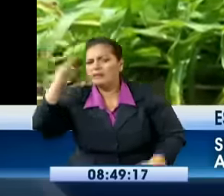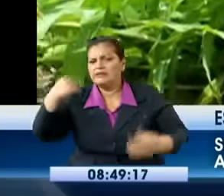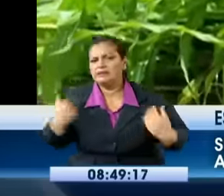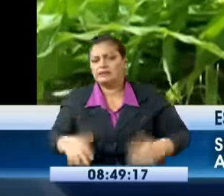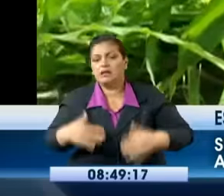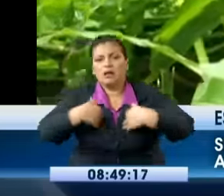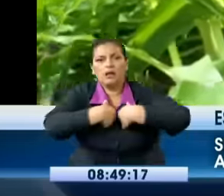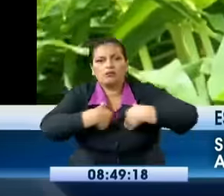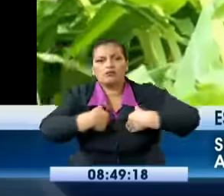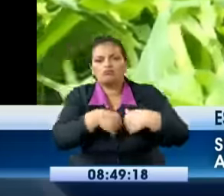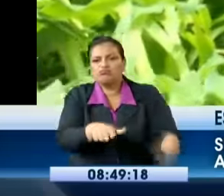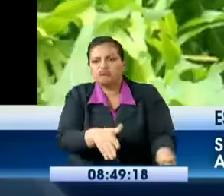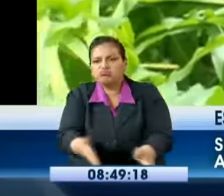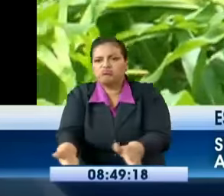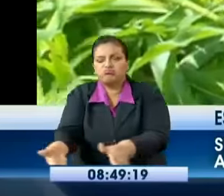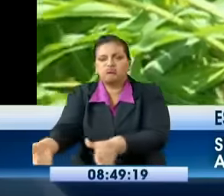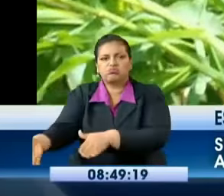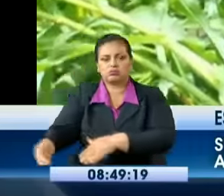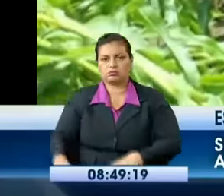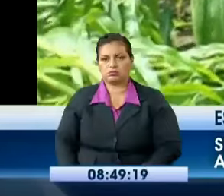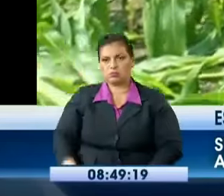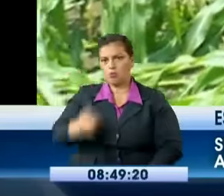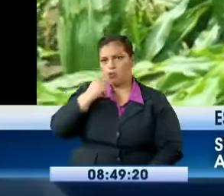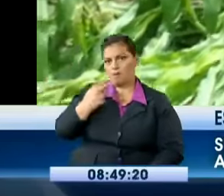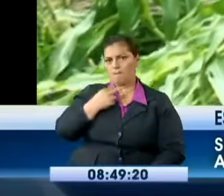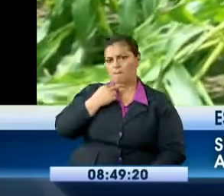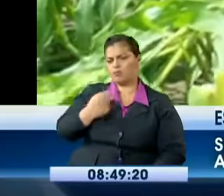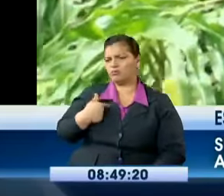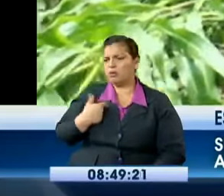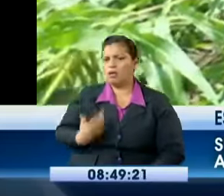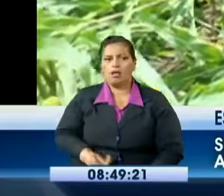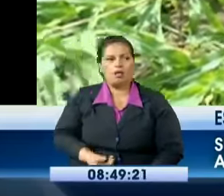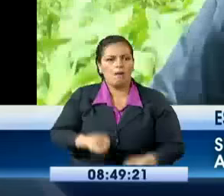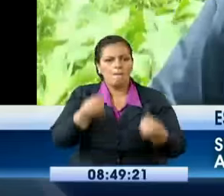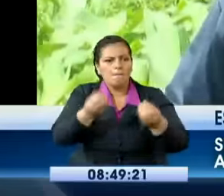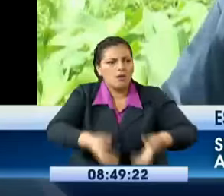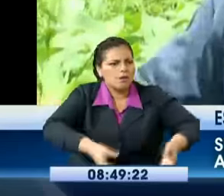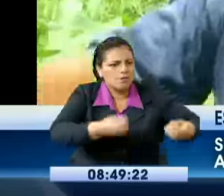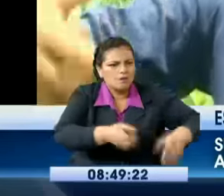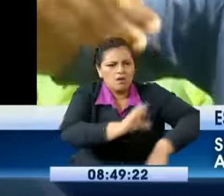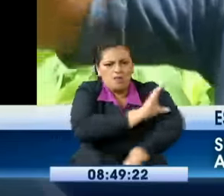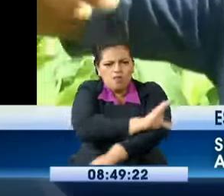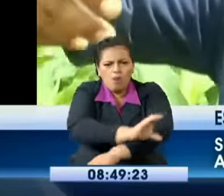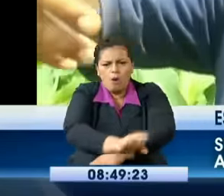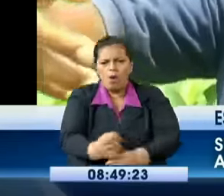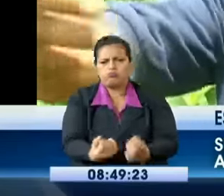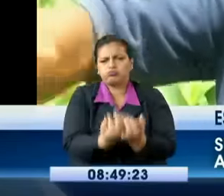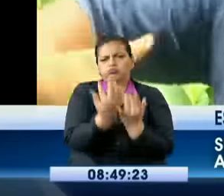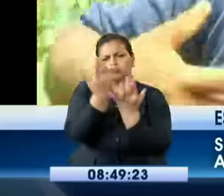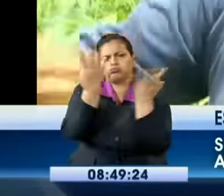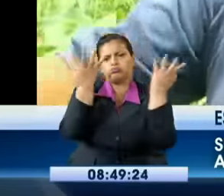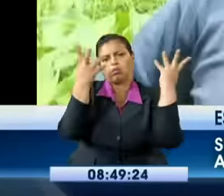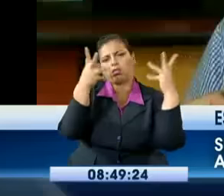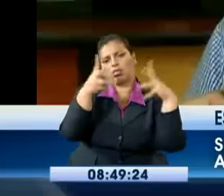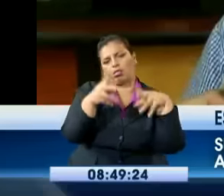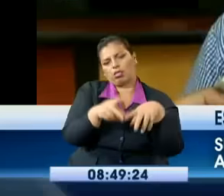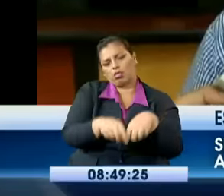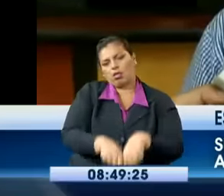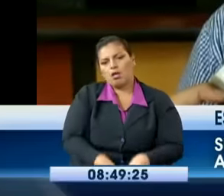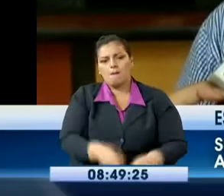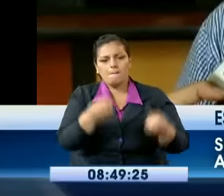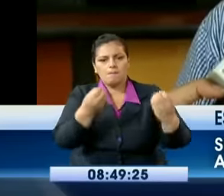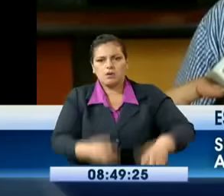unos $5,000, son 10 hectáreas pues, 4 con el Banco de Fomento y 6 con el esfuerzo propio mío. Se